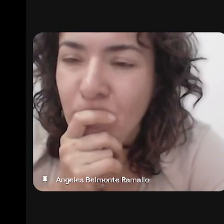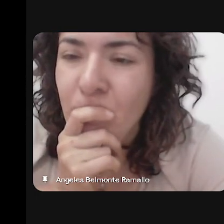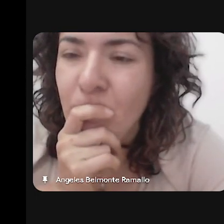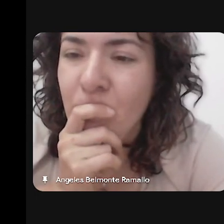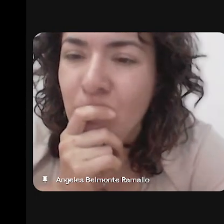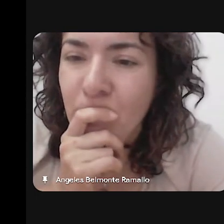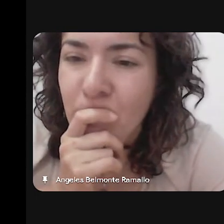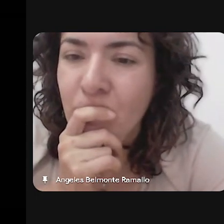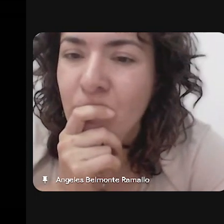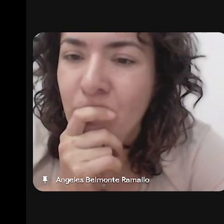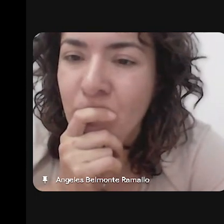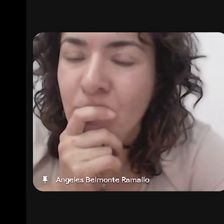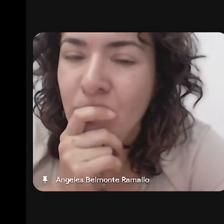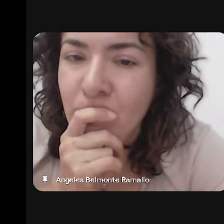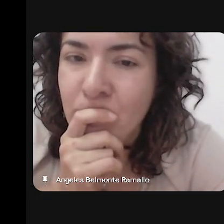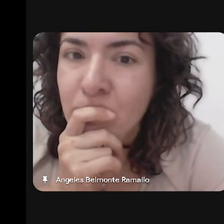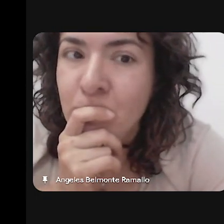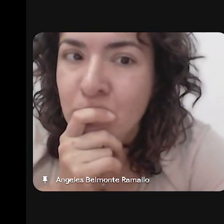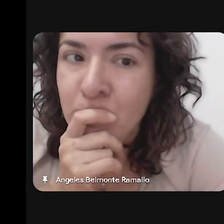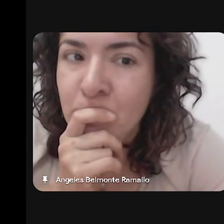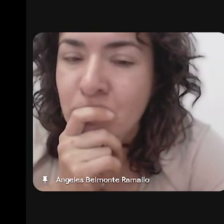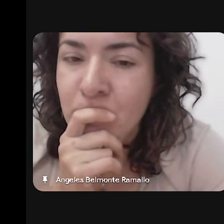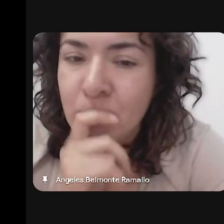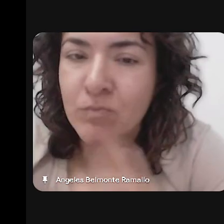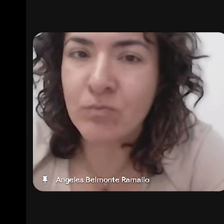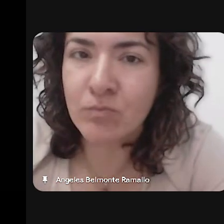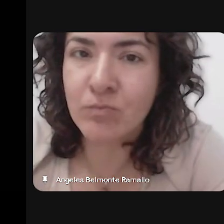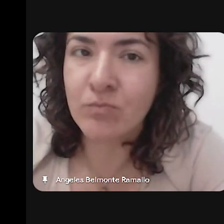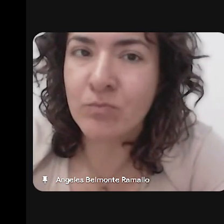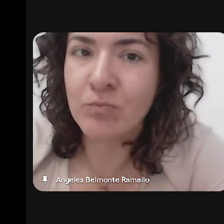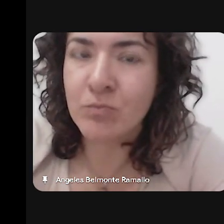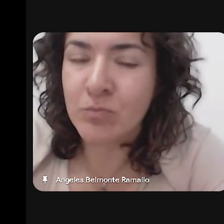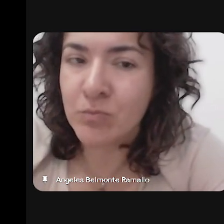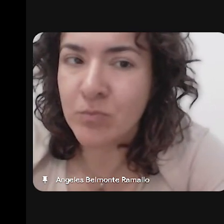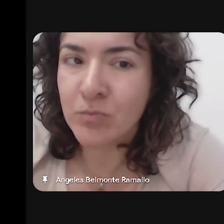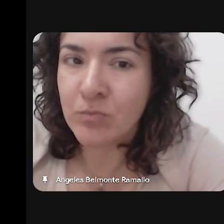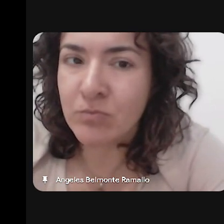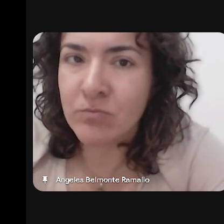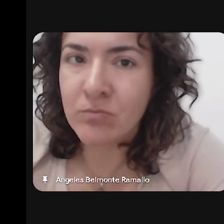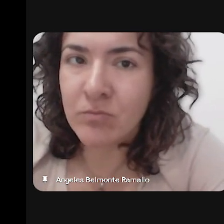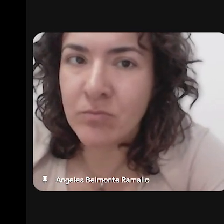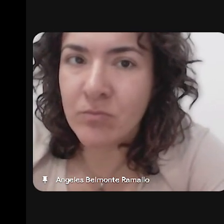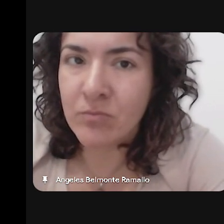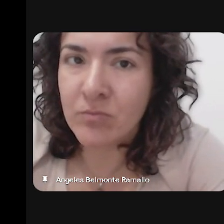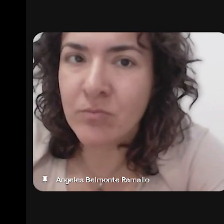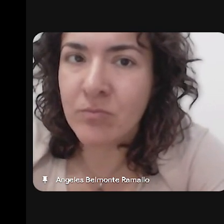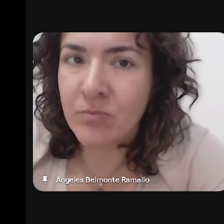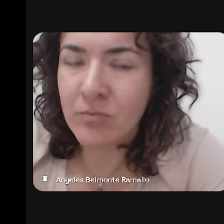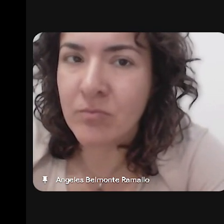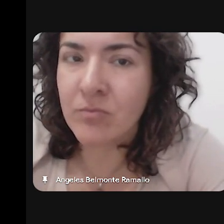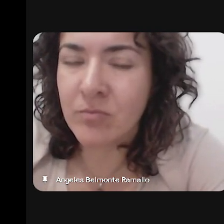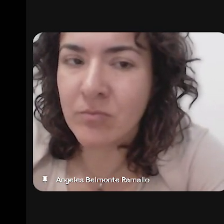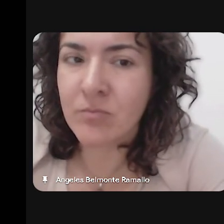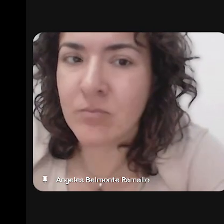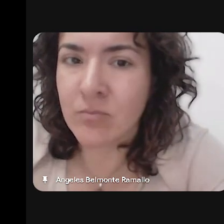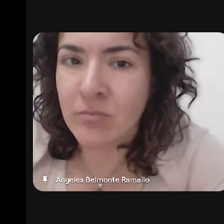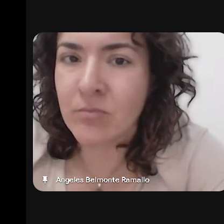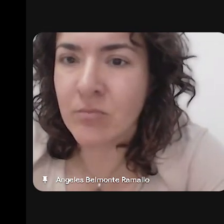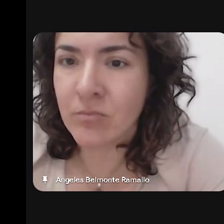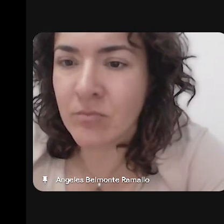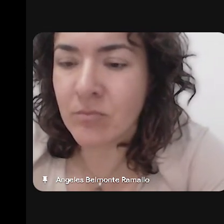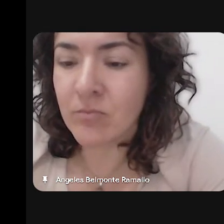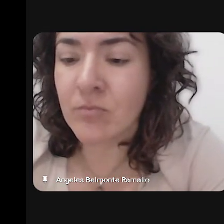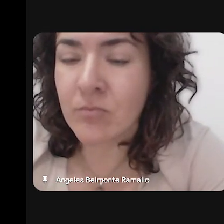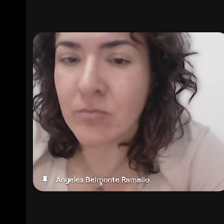qué significa? Que ellos mismos, de acuerdo a lo que saben, fíjense si su compañero que está enfrente está realizando bien